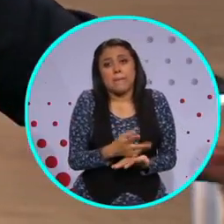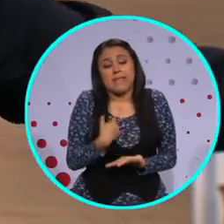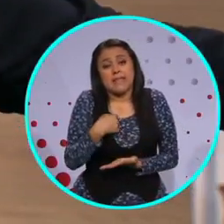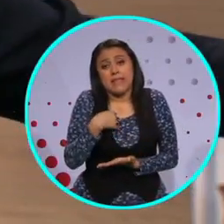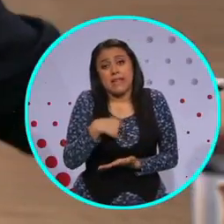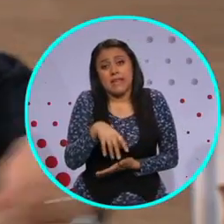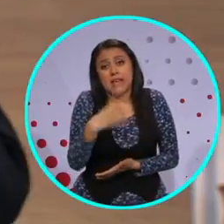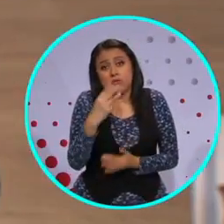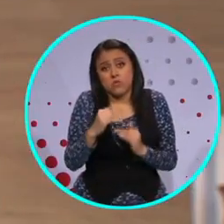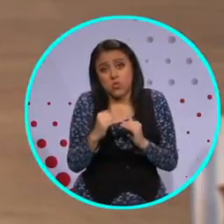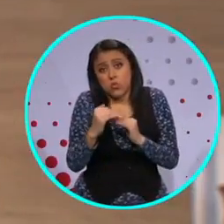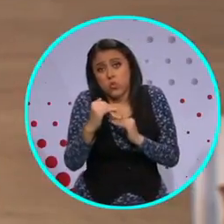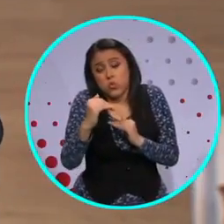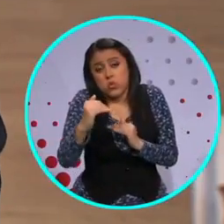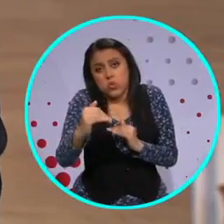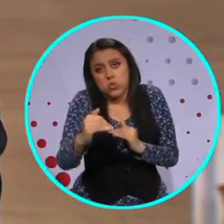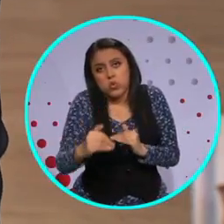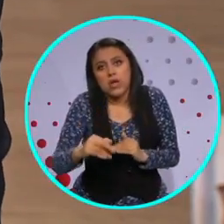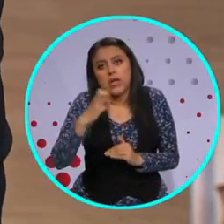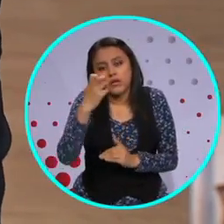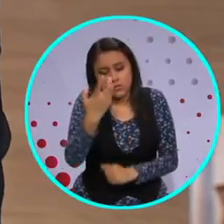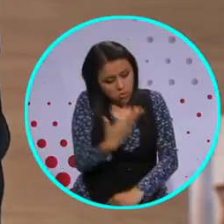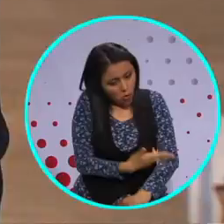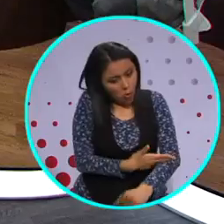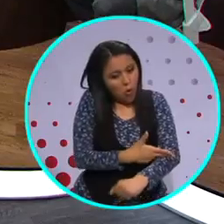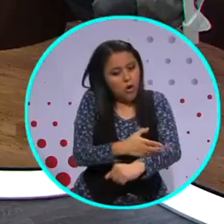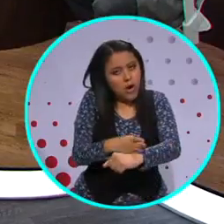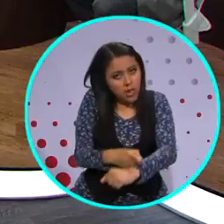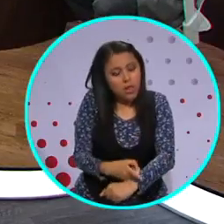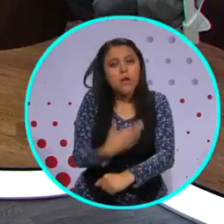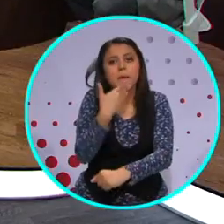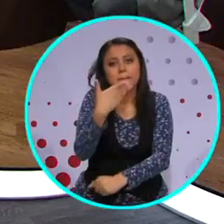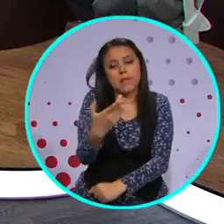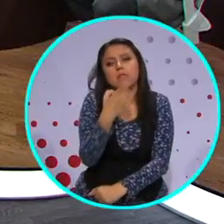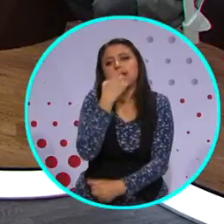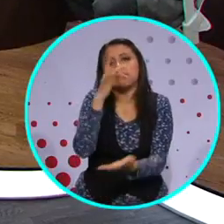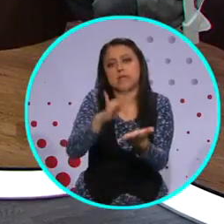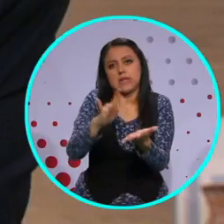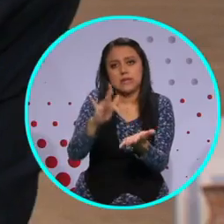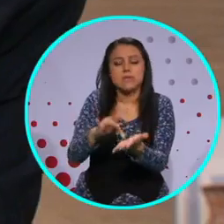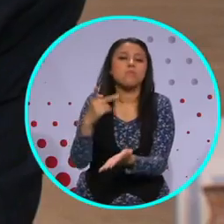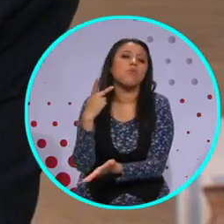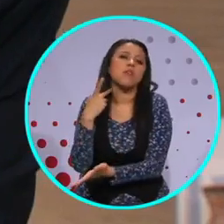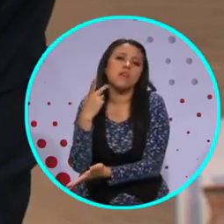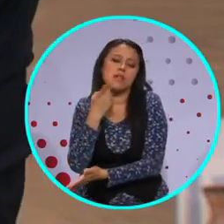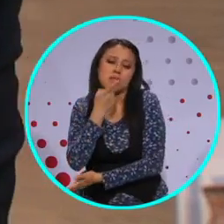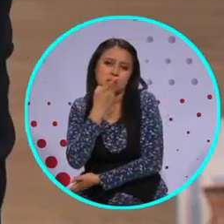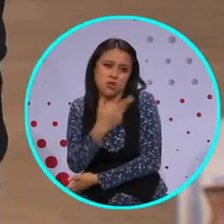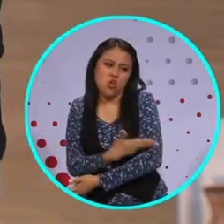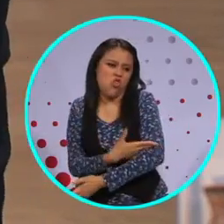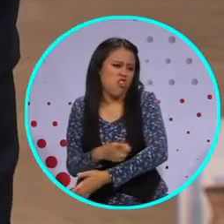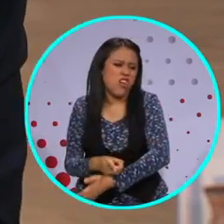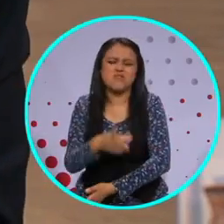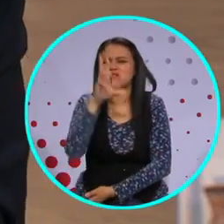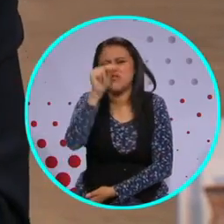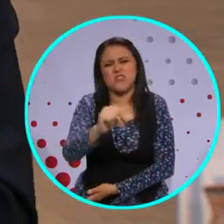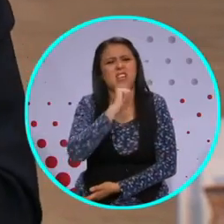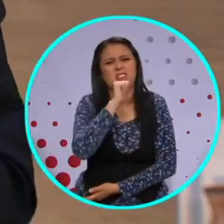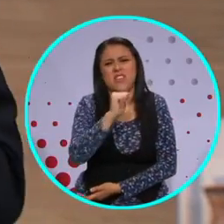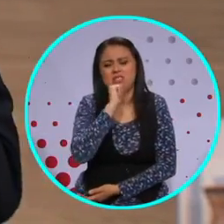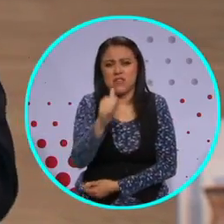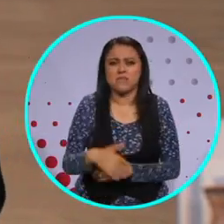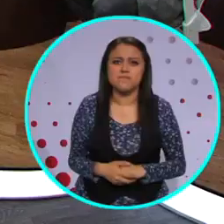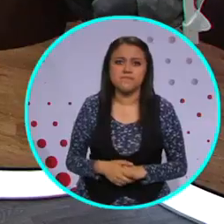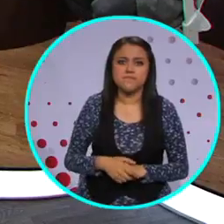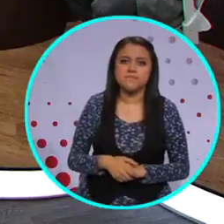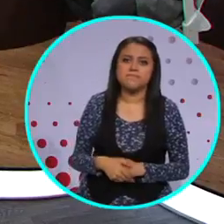14 en su poema eso la honradez en una campaña en sí a grano lo que los políticos piensa que son redes no no no no no pero bueno ahora